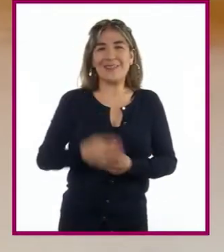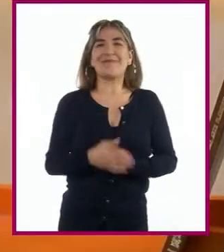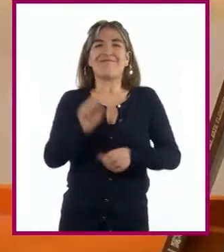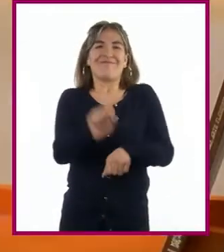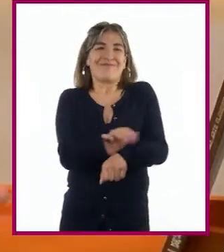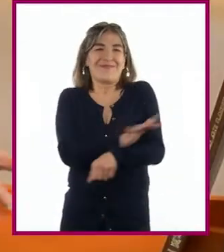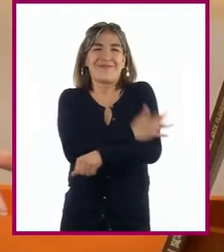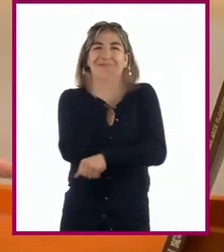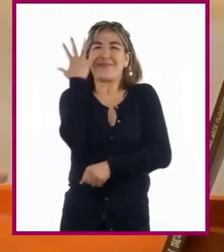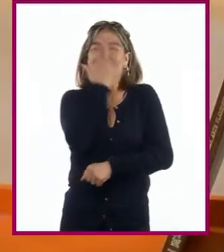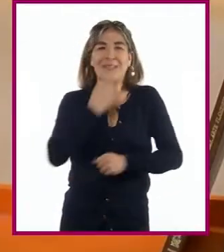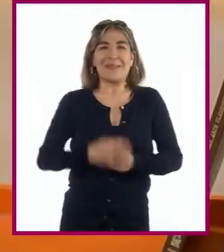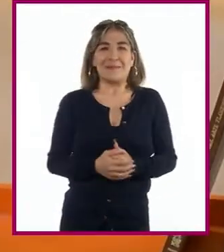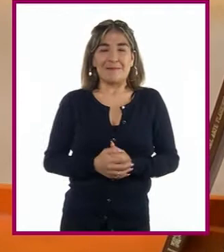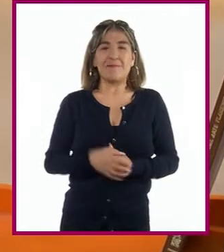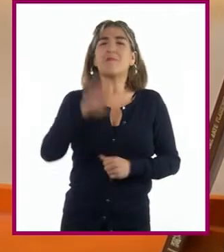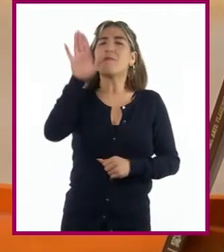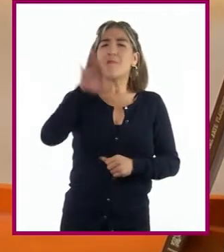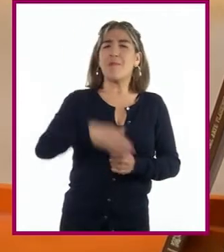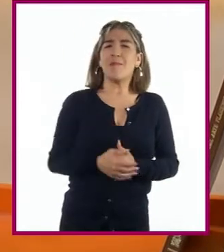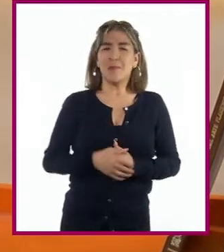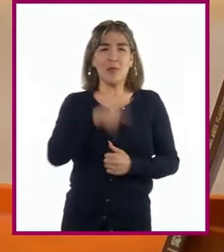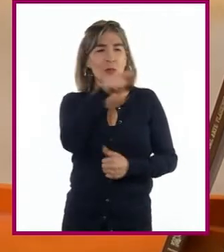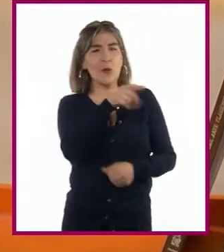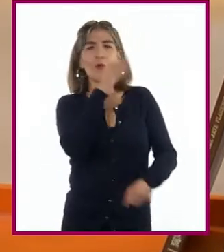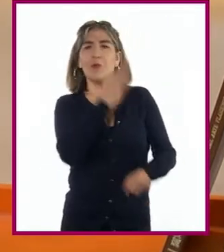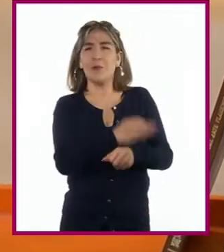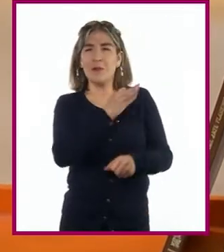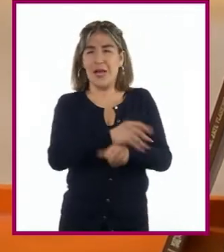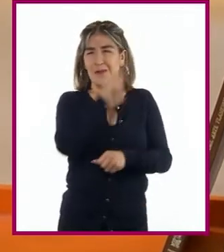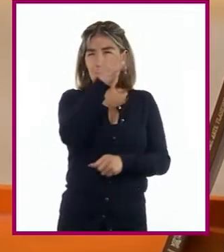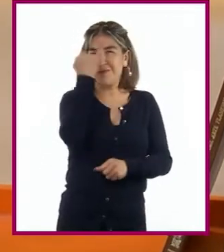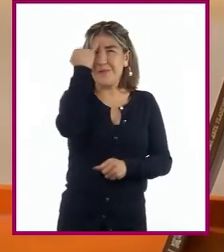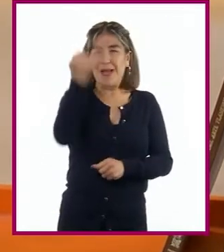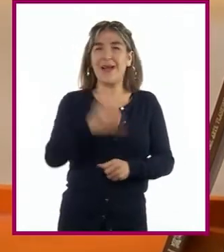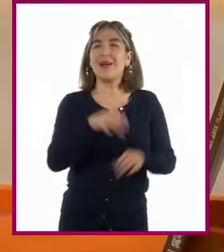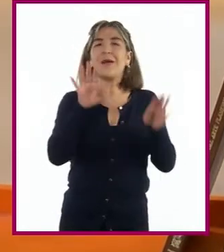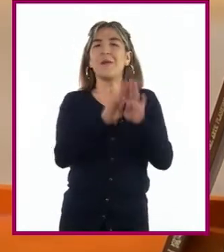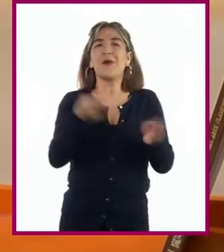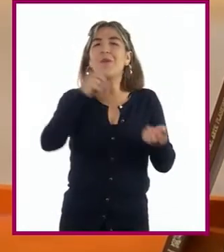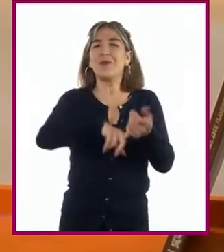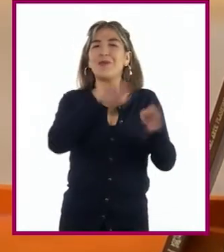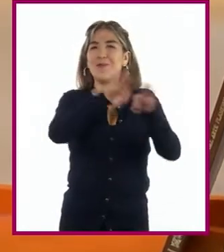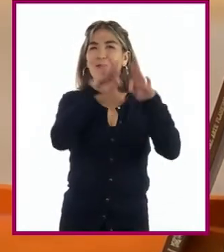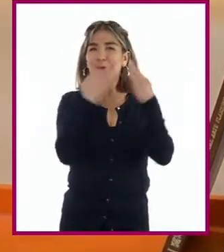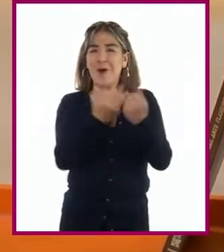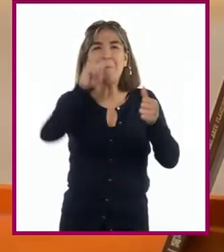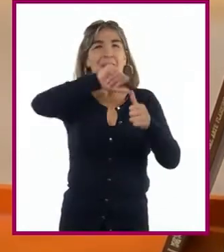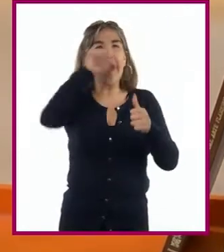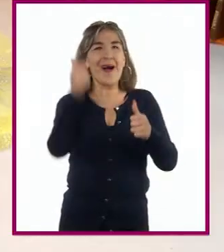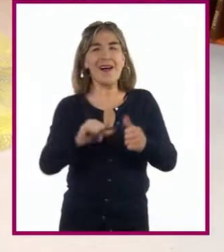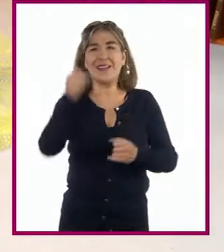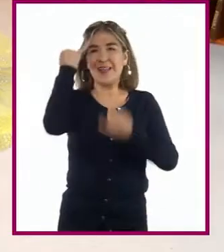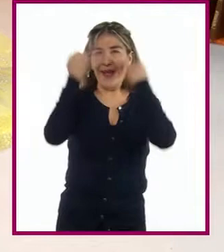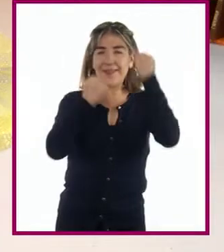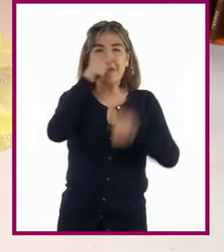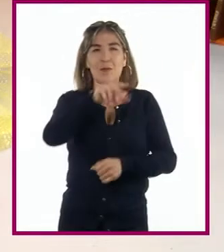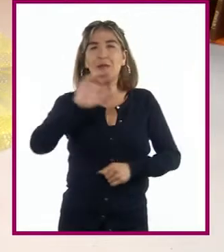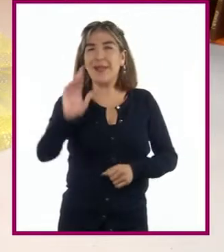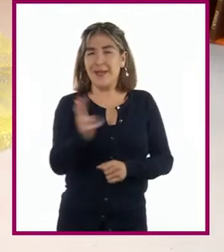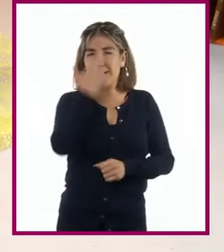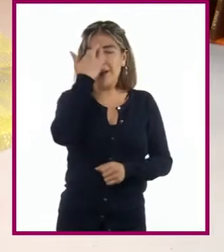emoción. Oye, Rodolfo, ¿y ustedes en casa se imaginan de qué manera artística creativa podemos recrear nuestros